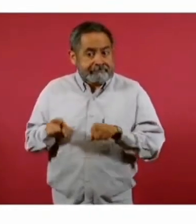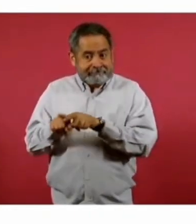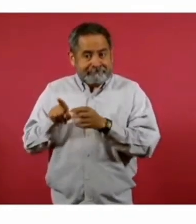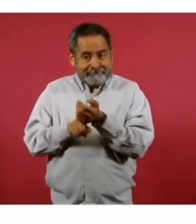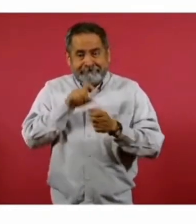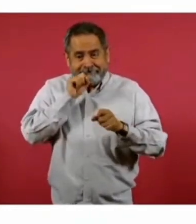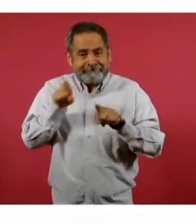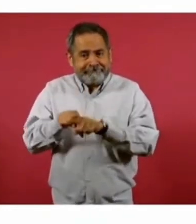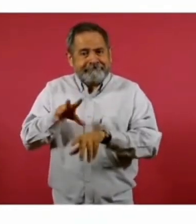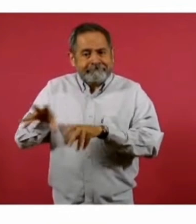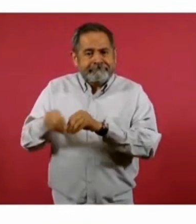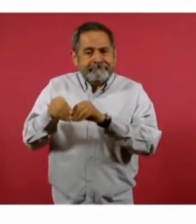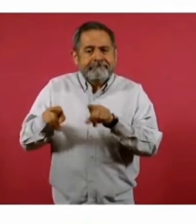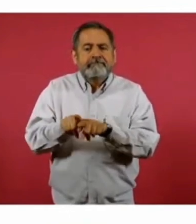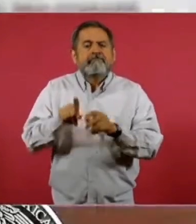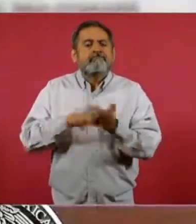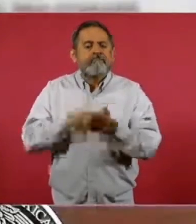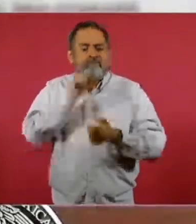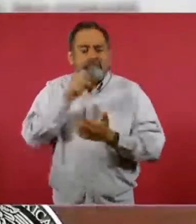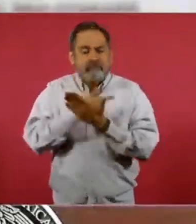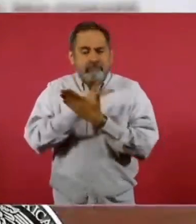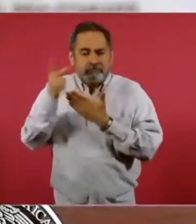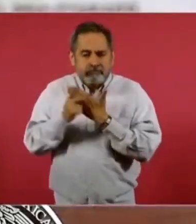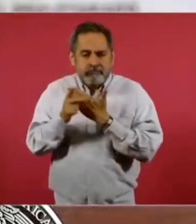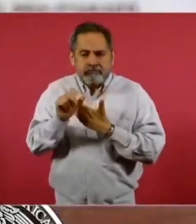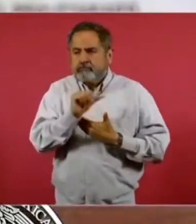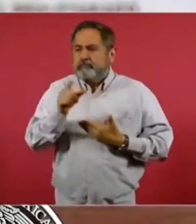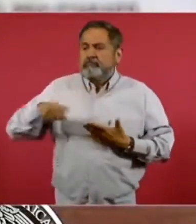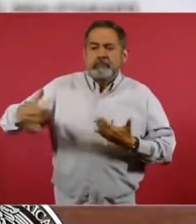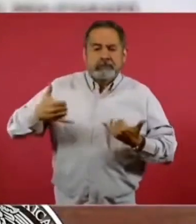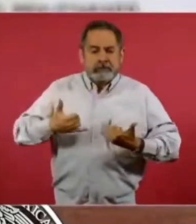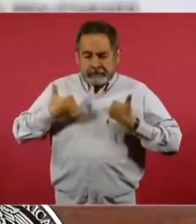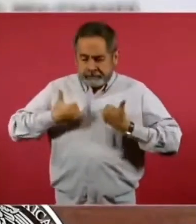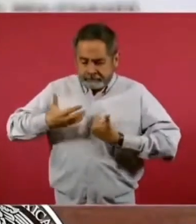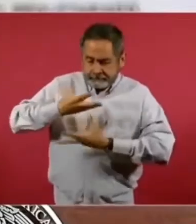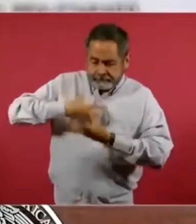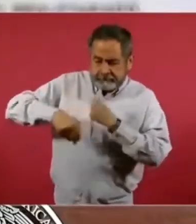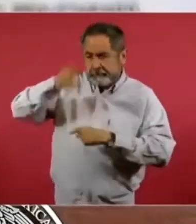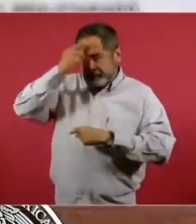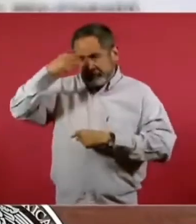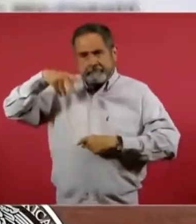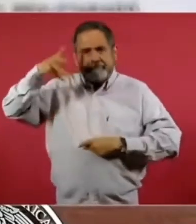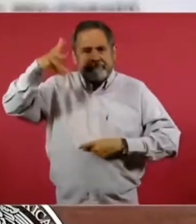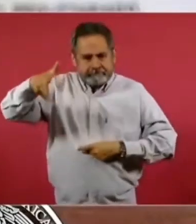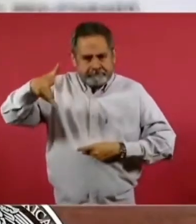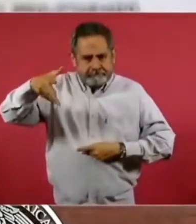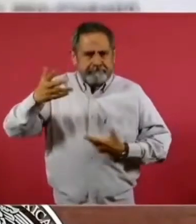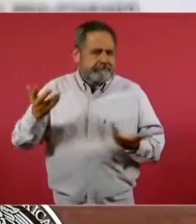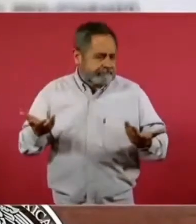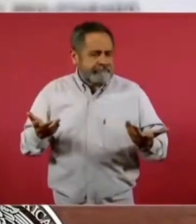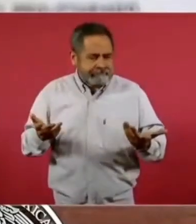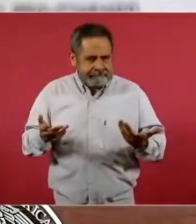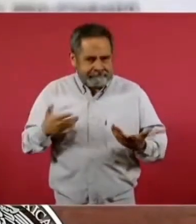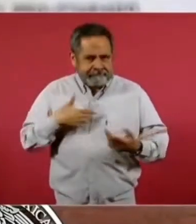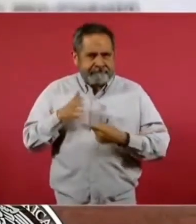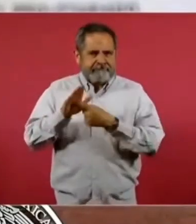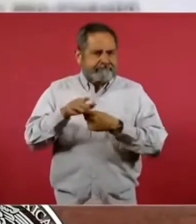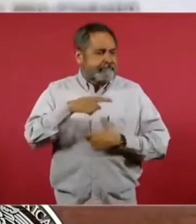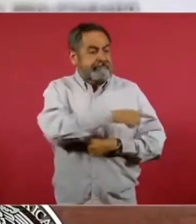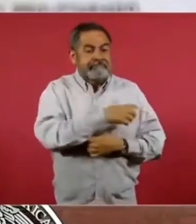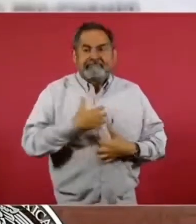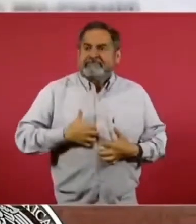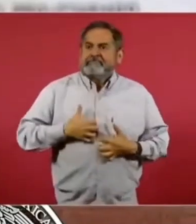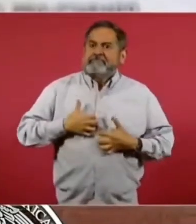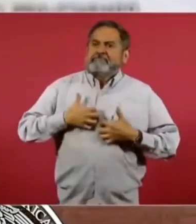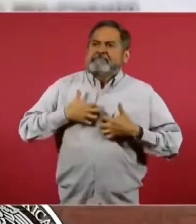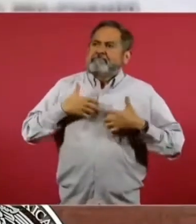también contribuye el programa Jóvenes Construyendo el Futuro. Y ahí ya, miren, yo sé que esta nota les va a causar